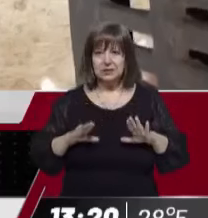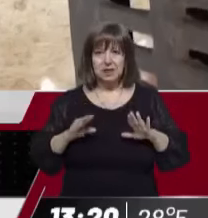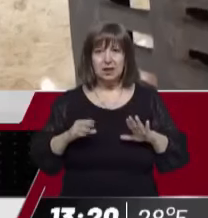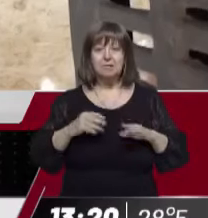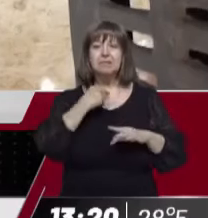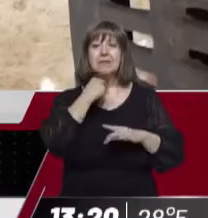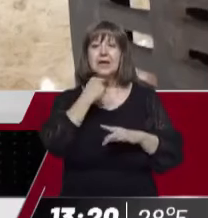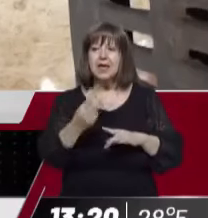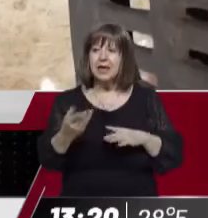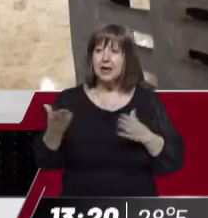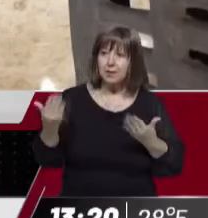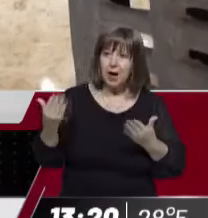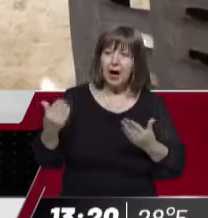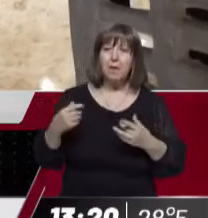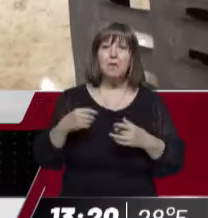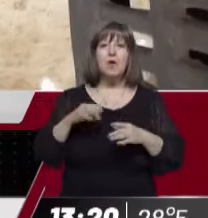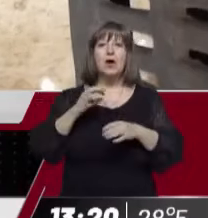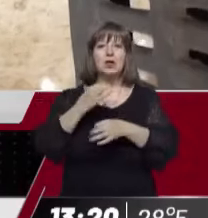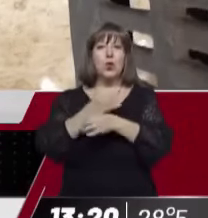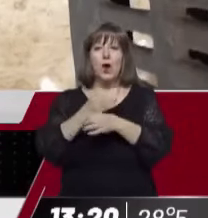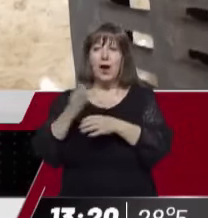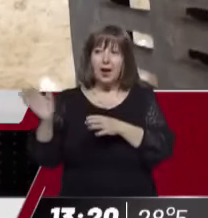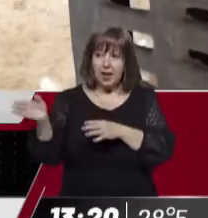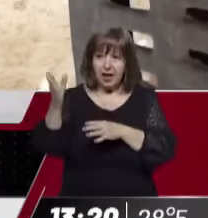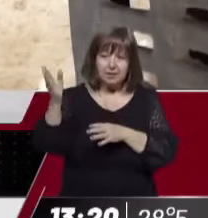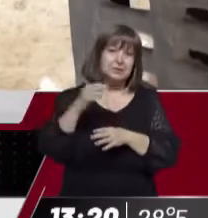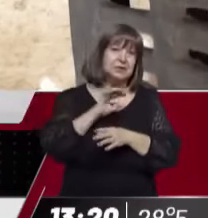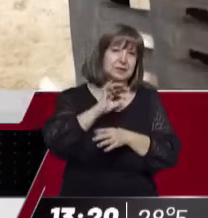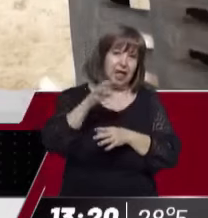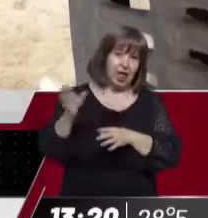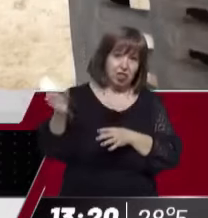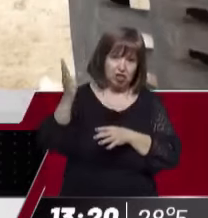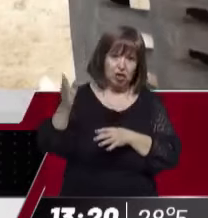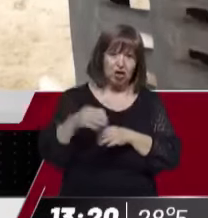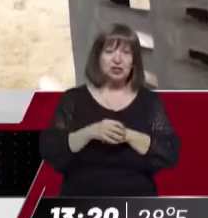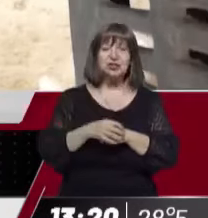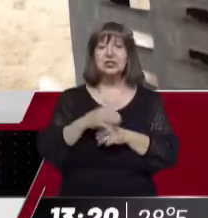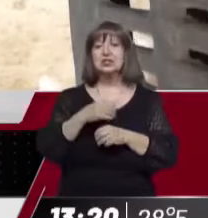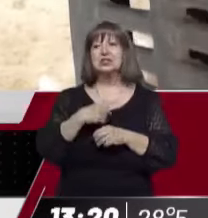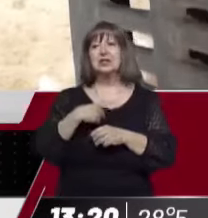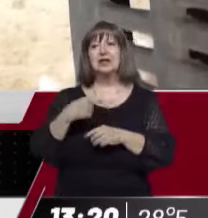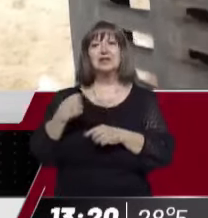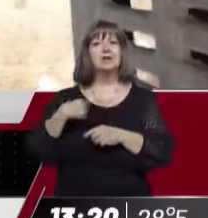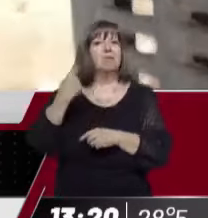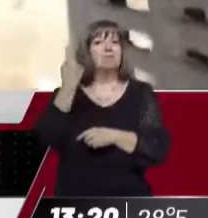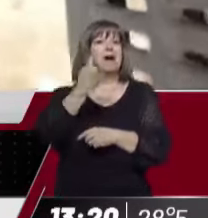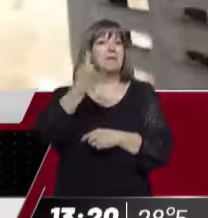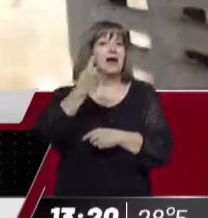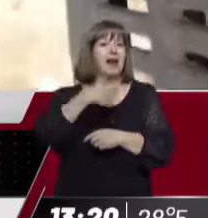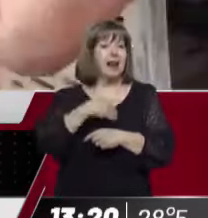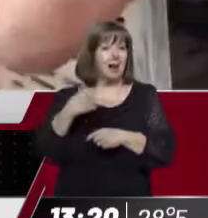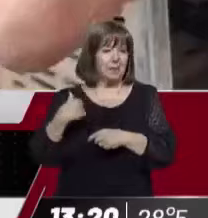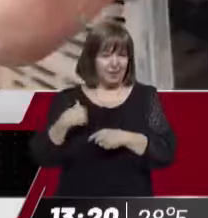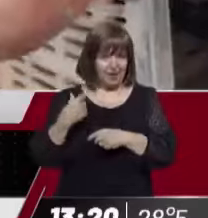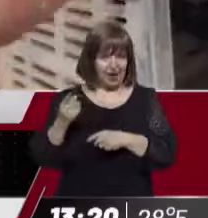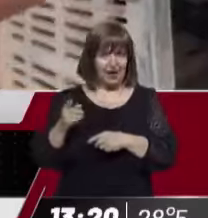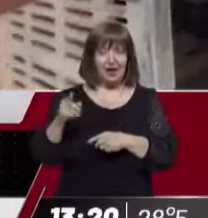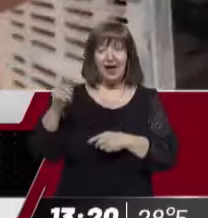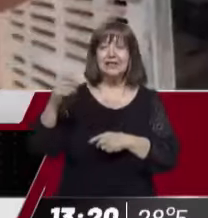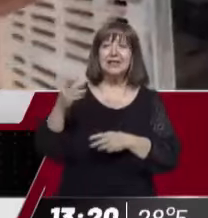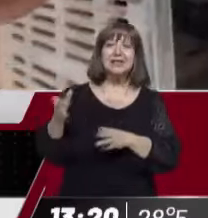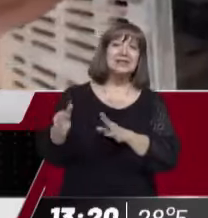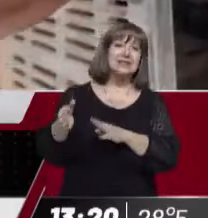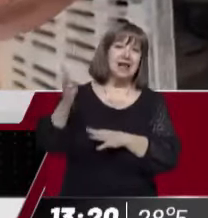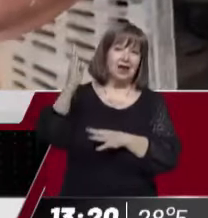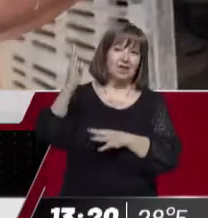que mi hija se levante, lleven a los chicos a la escuela. Vos sos la primera. Chicos, ¿qué le está queriendo decir la mamá? ella ¿qué se está levanta pasando? Solamente lleva a los chicos a la escuela y